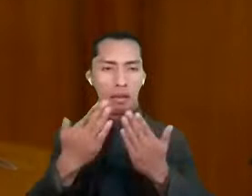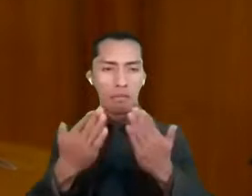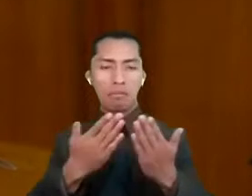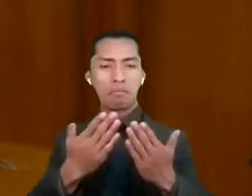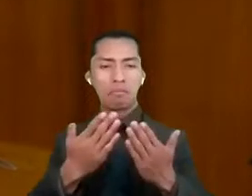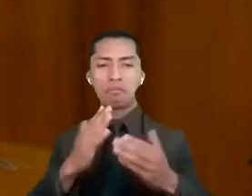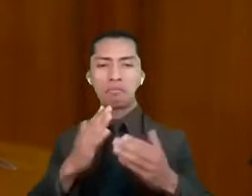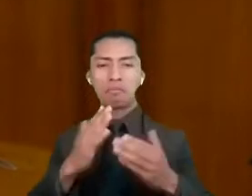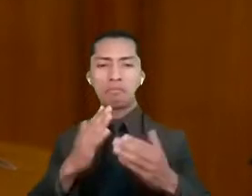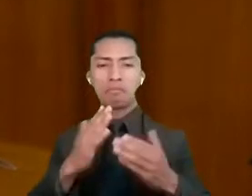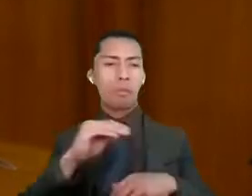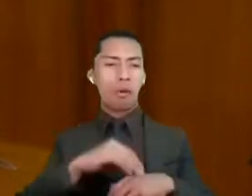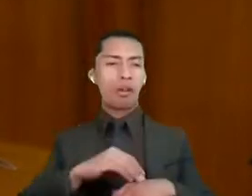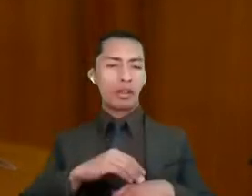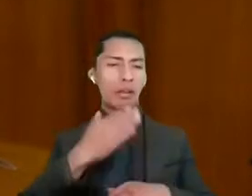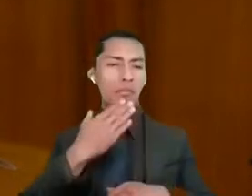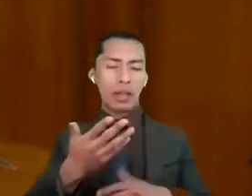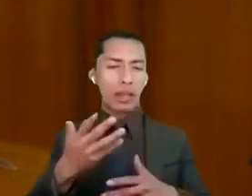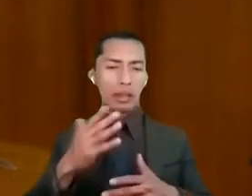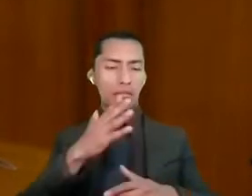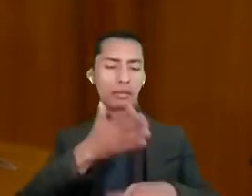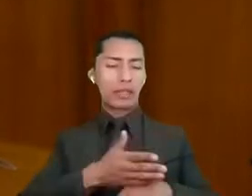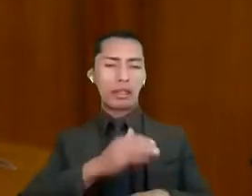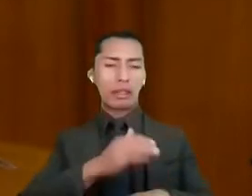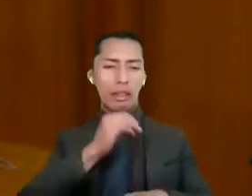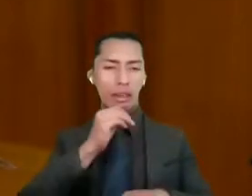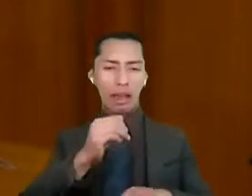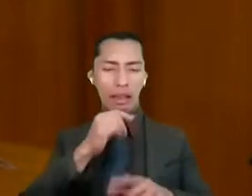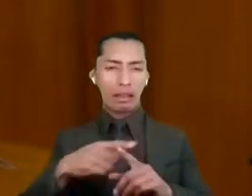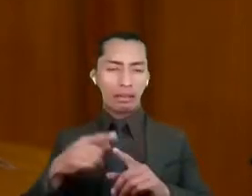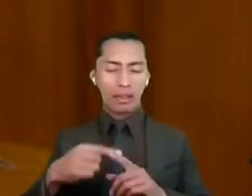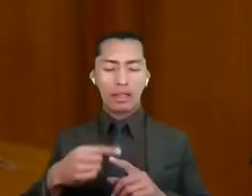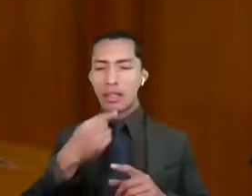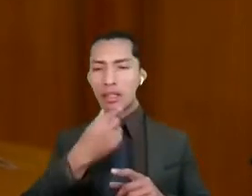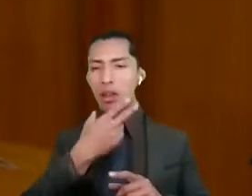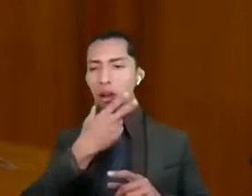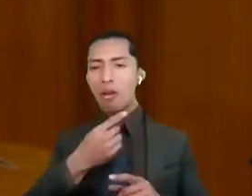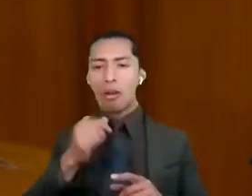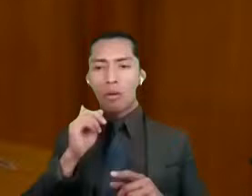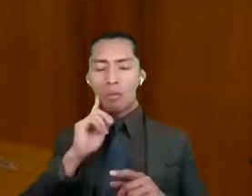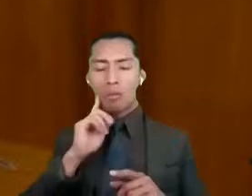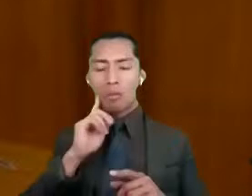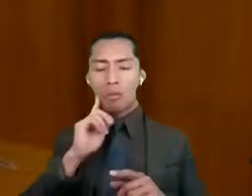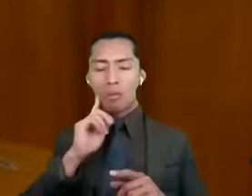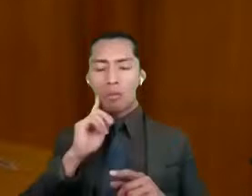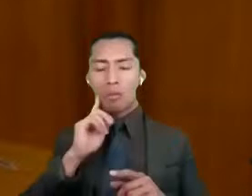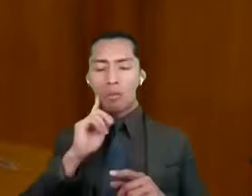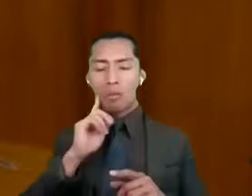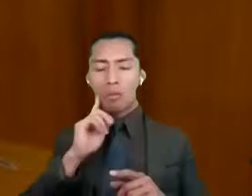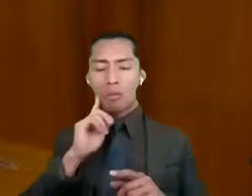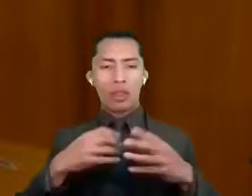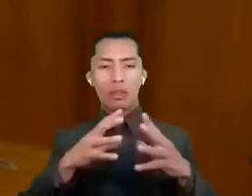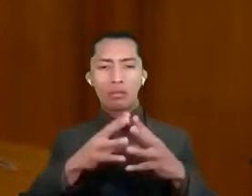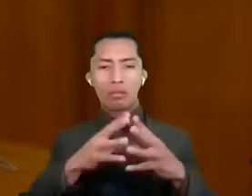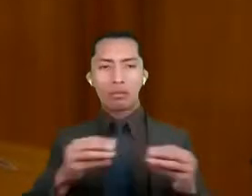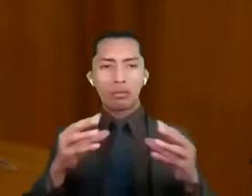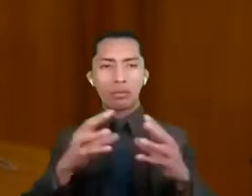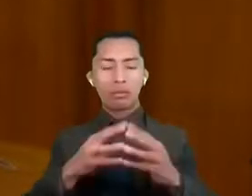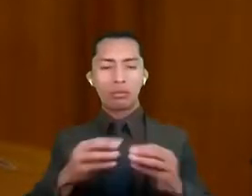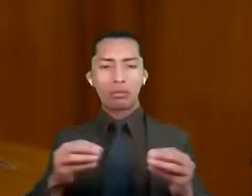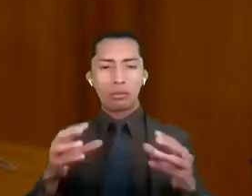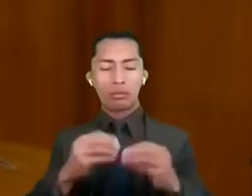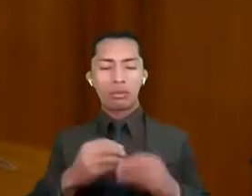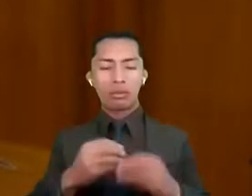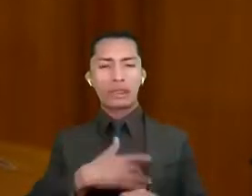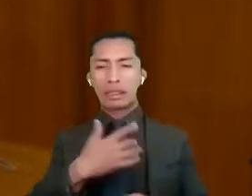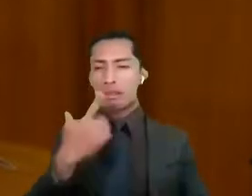La desaparición forzada de niños, niñas y adolescentes nos arroja datos escalofriantes.